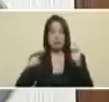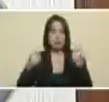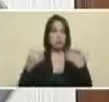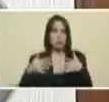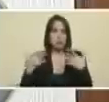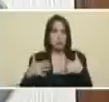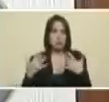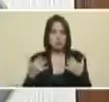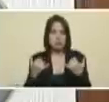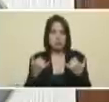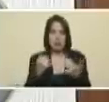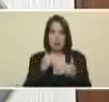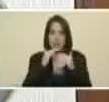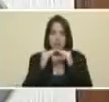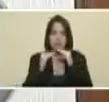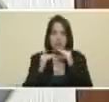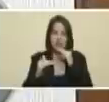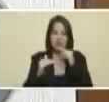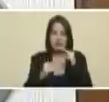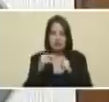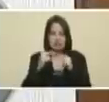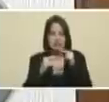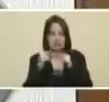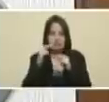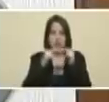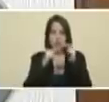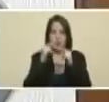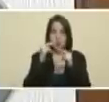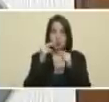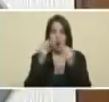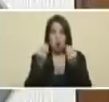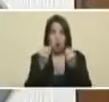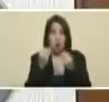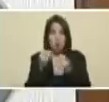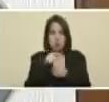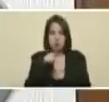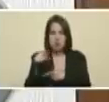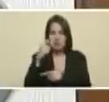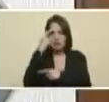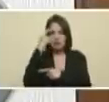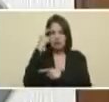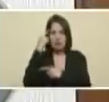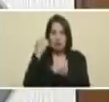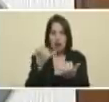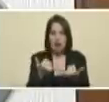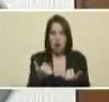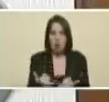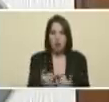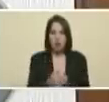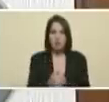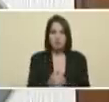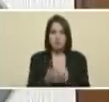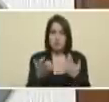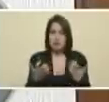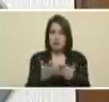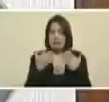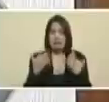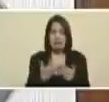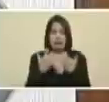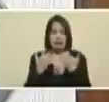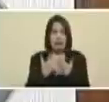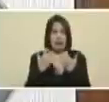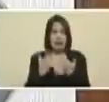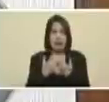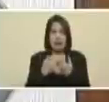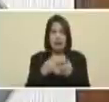permitió estabilizar el sistema eléctrico golpeado, como saben ustedes, aún hoy, por una guerra eléctrica